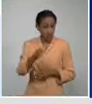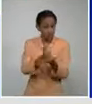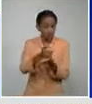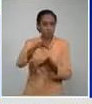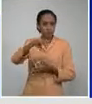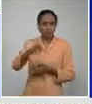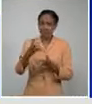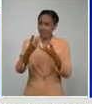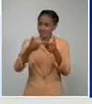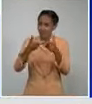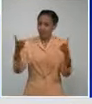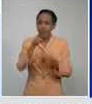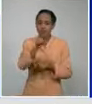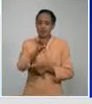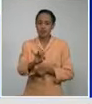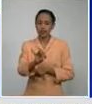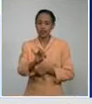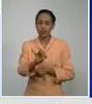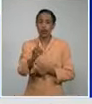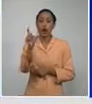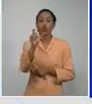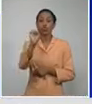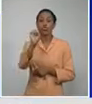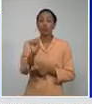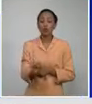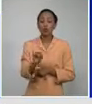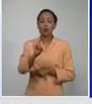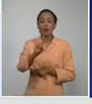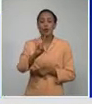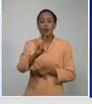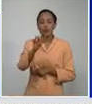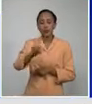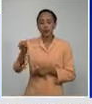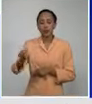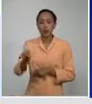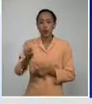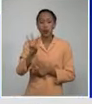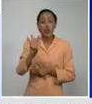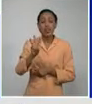número 17, Consolación del Sur 9, Guares 5,